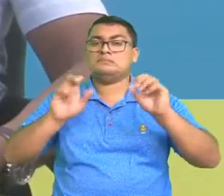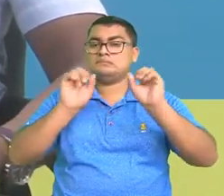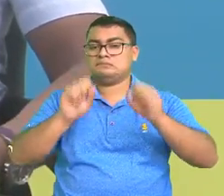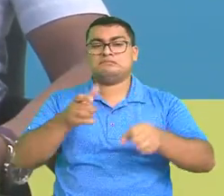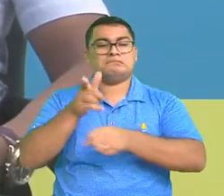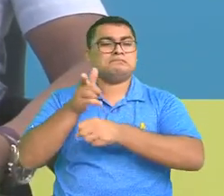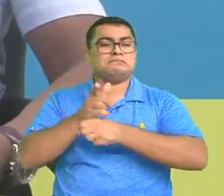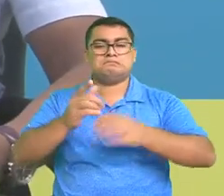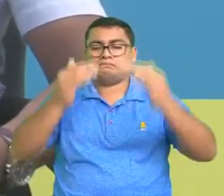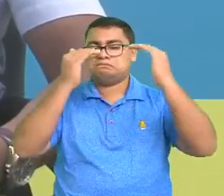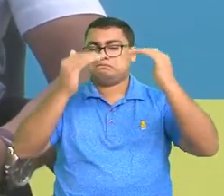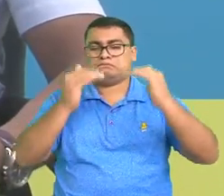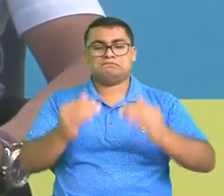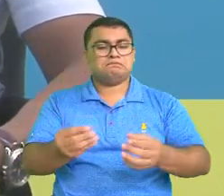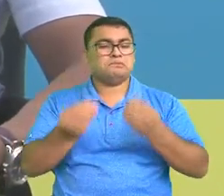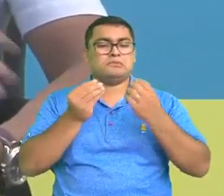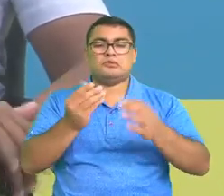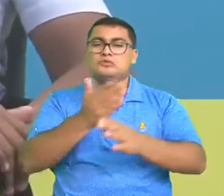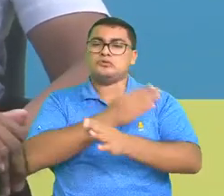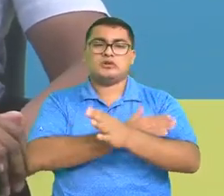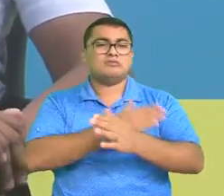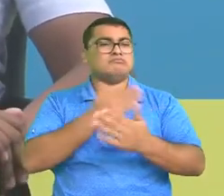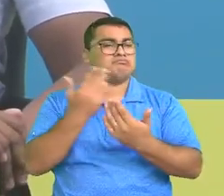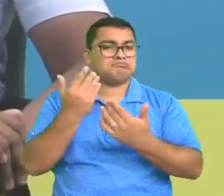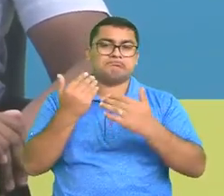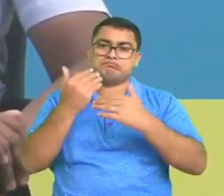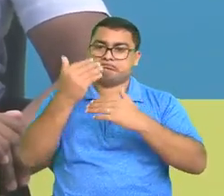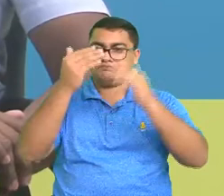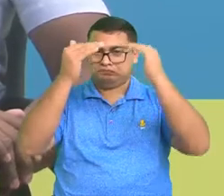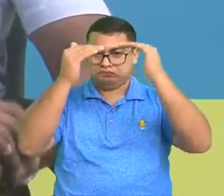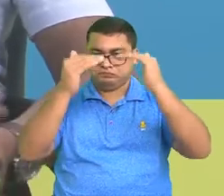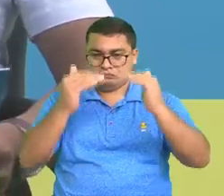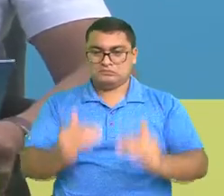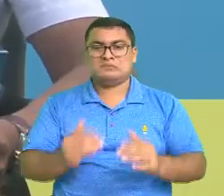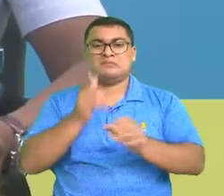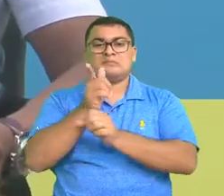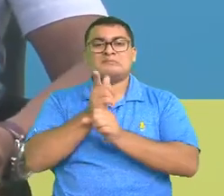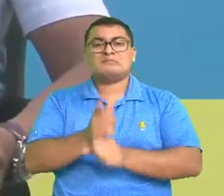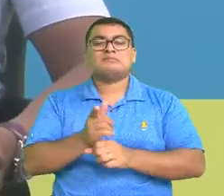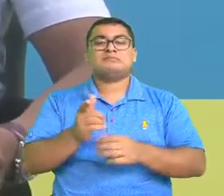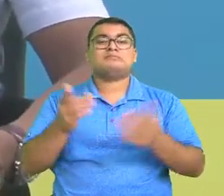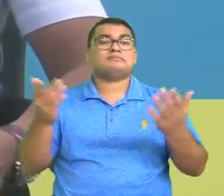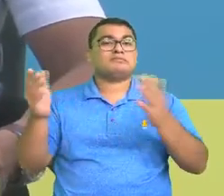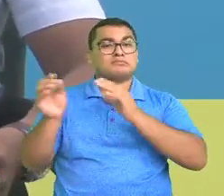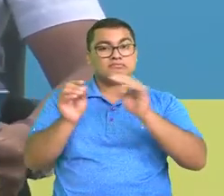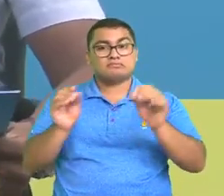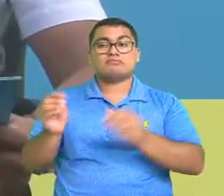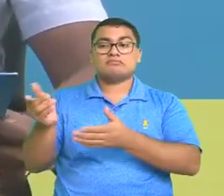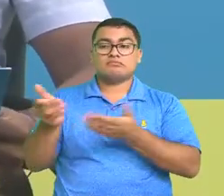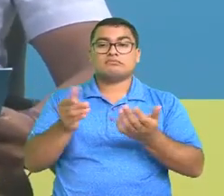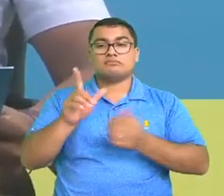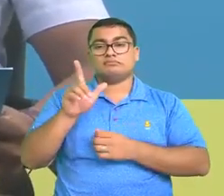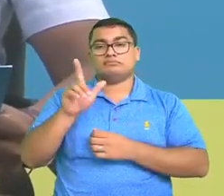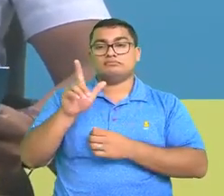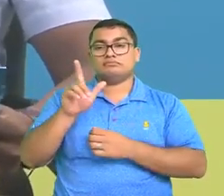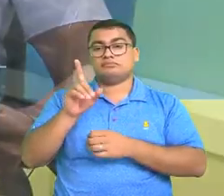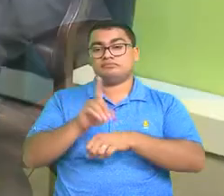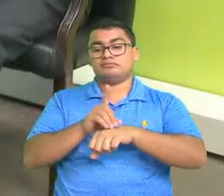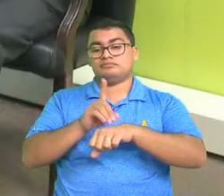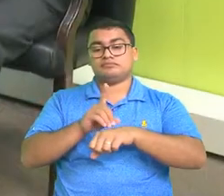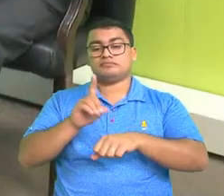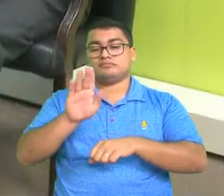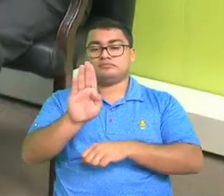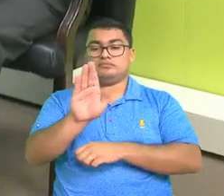ver este, anteriores y posteriores programas. El día de hoy estamos conversando con el doctor Vladimir